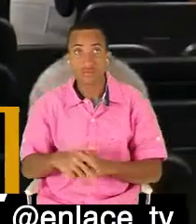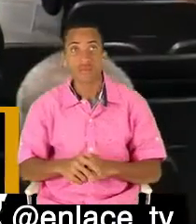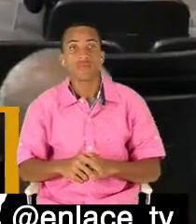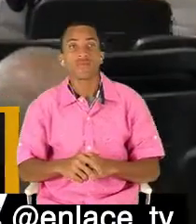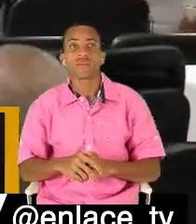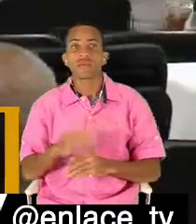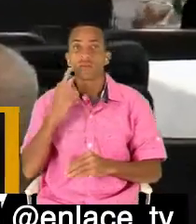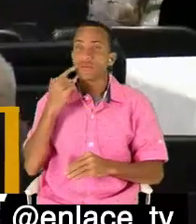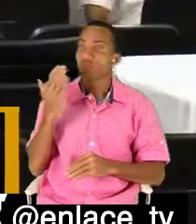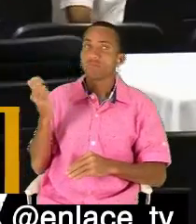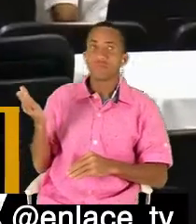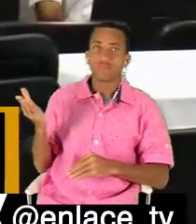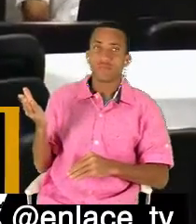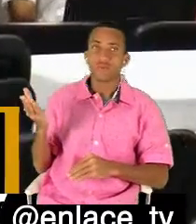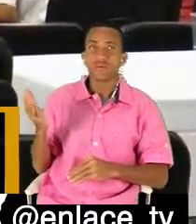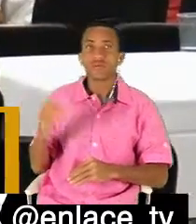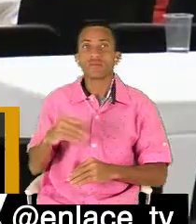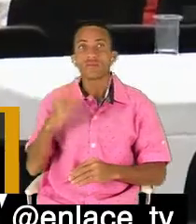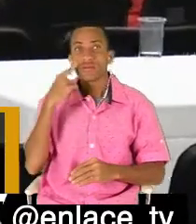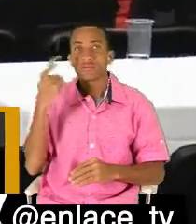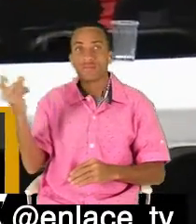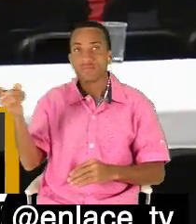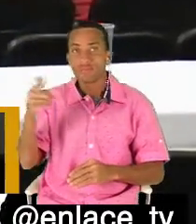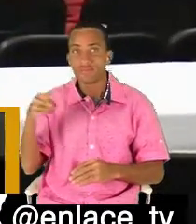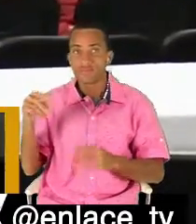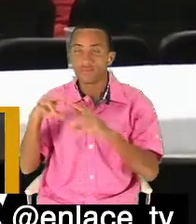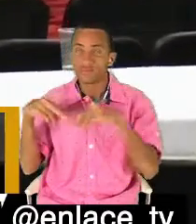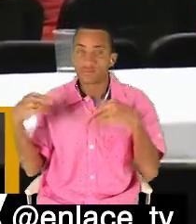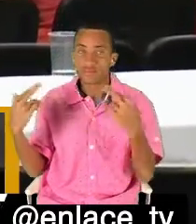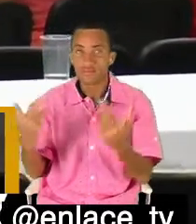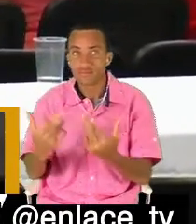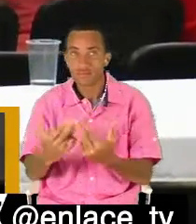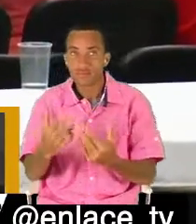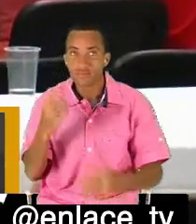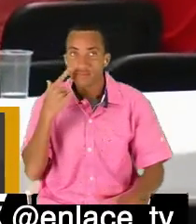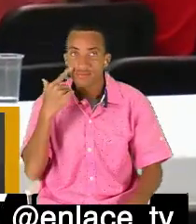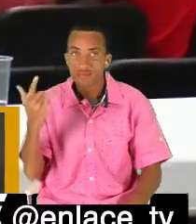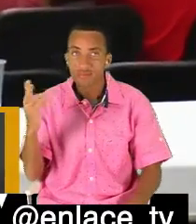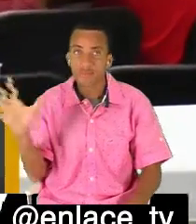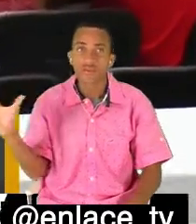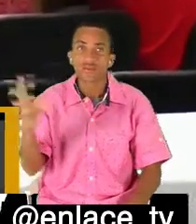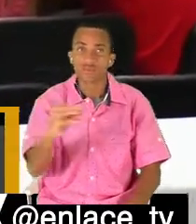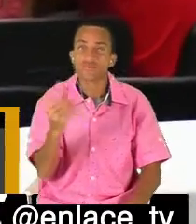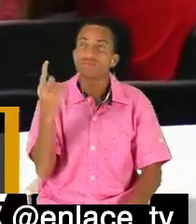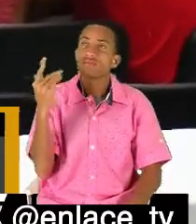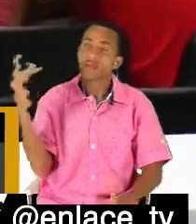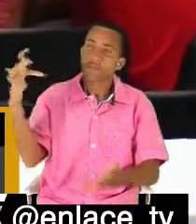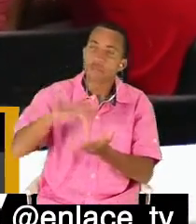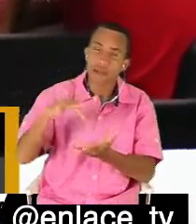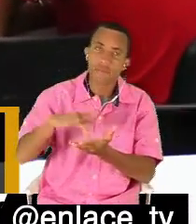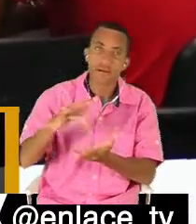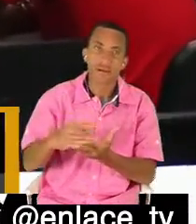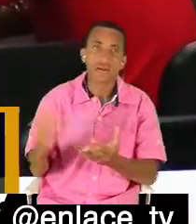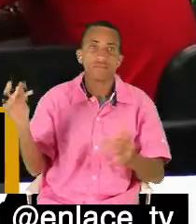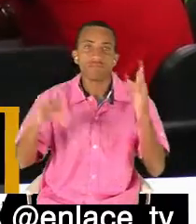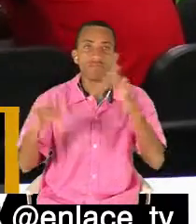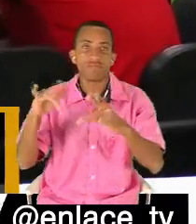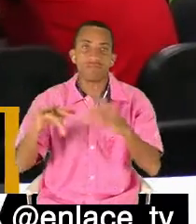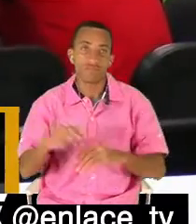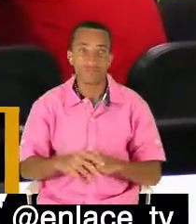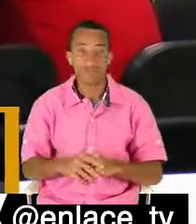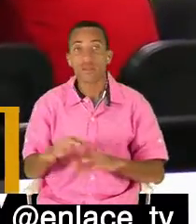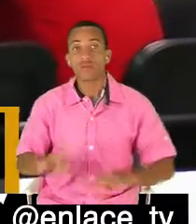solo, pero a la parte de adelante se ven ya las mesas que se están trabajando, y por supuesto que todavía viene gente de otros sectores. Lo importante